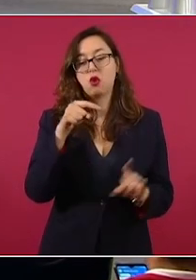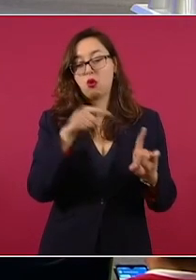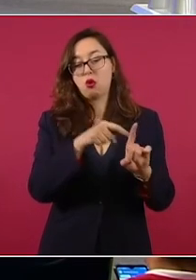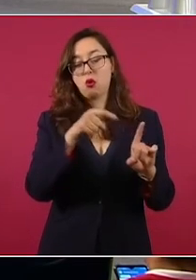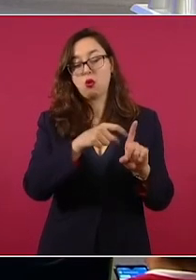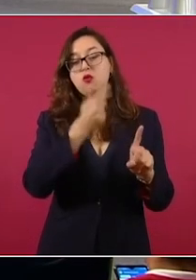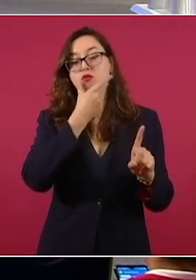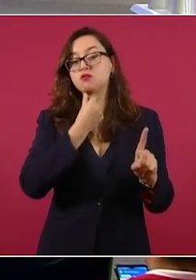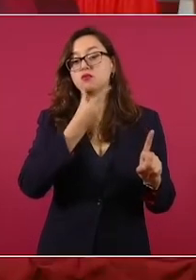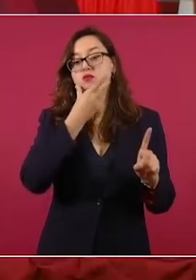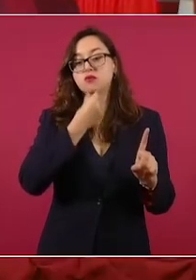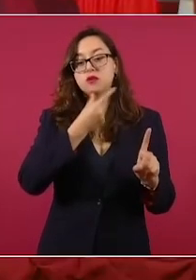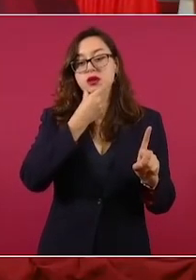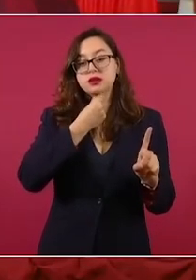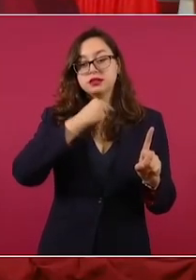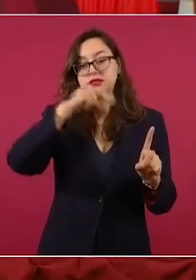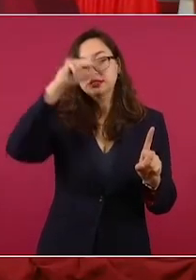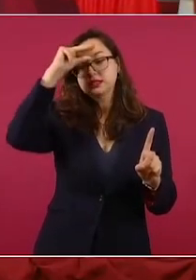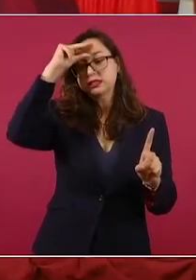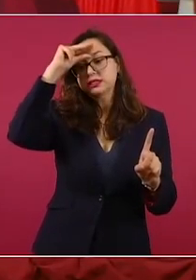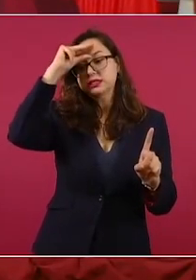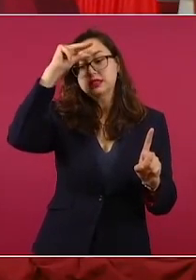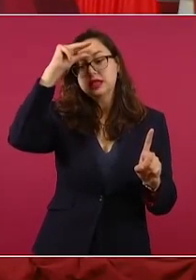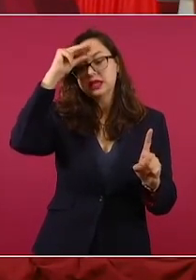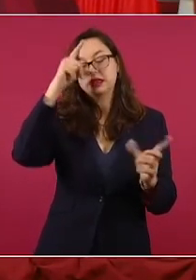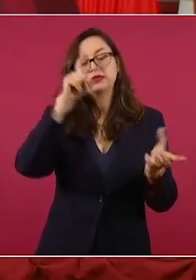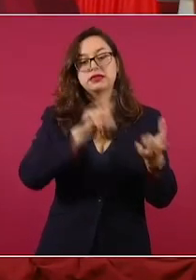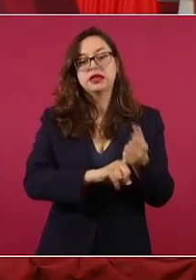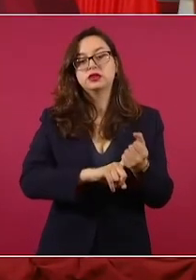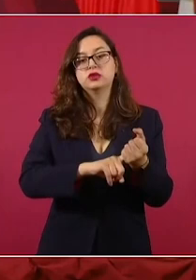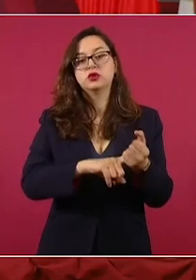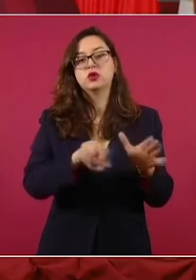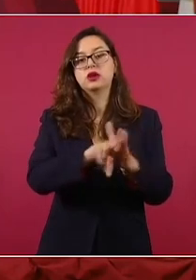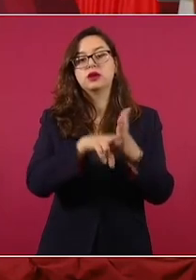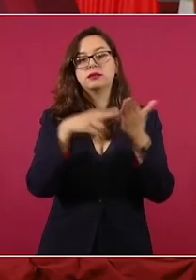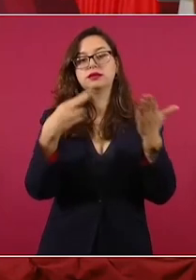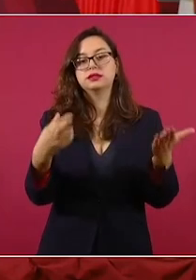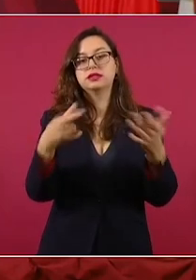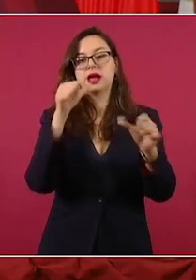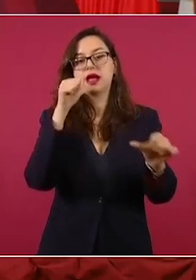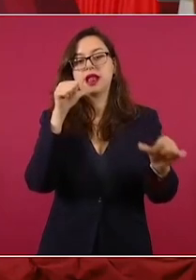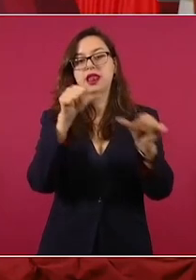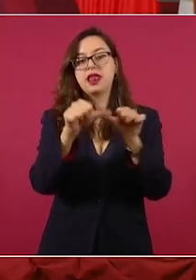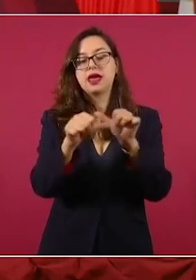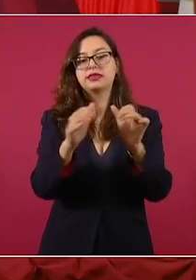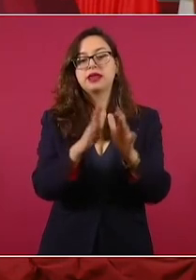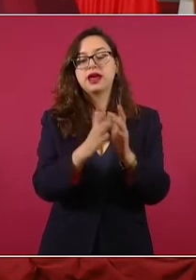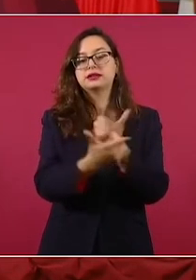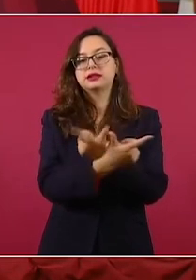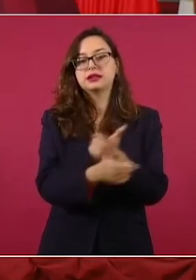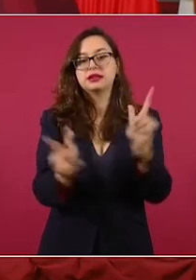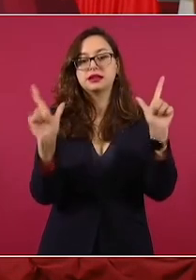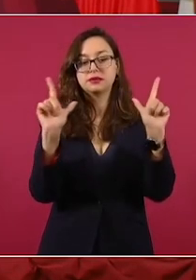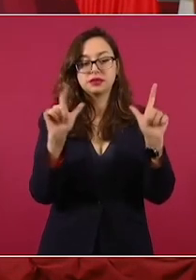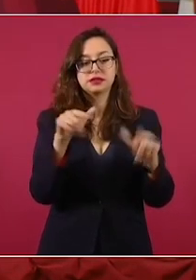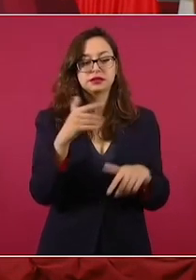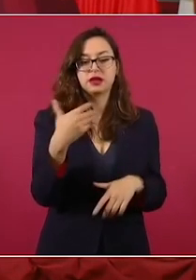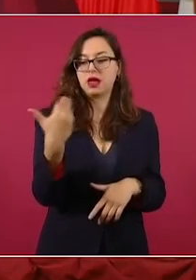inteligente de la revista Letras Libres. Y acaba de